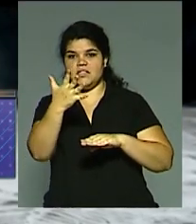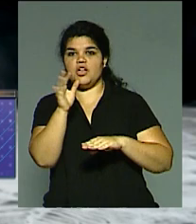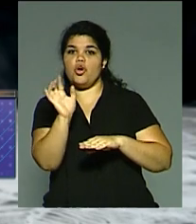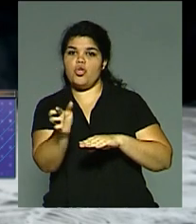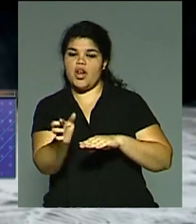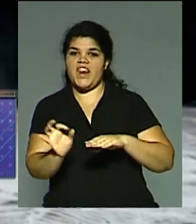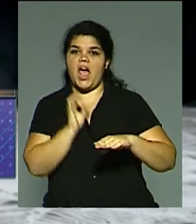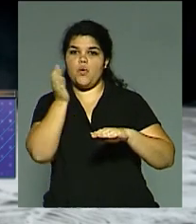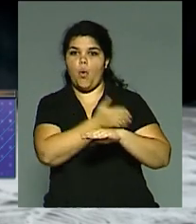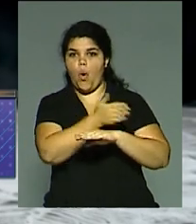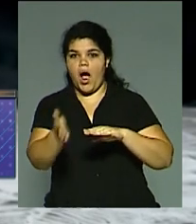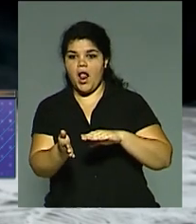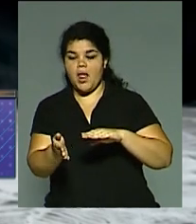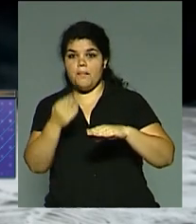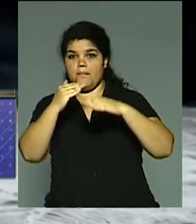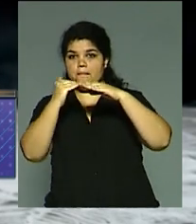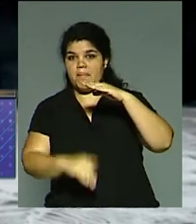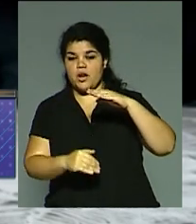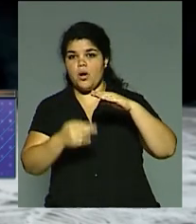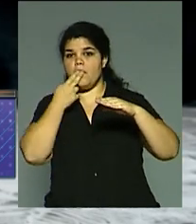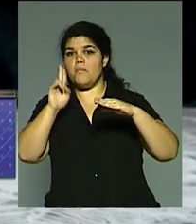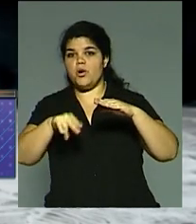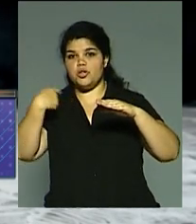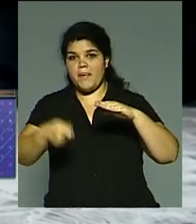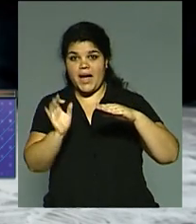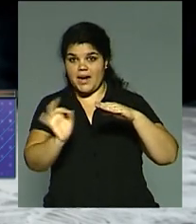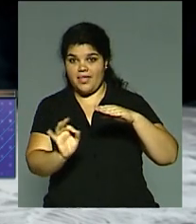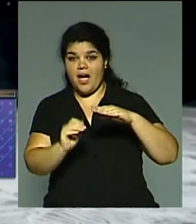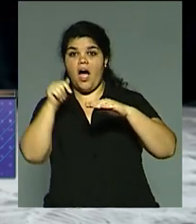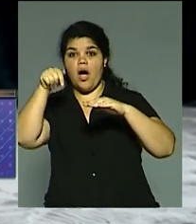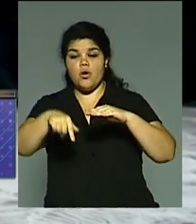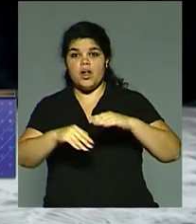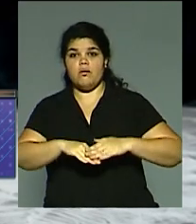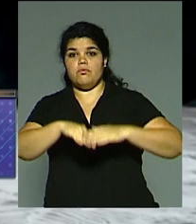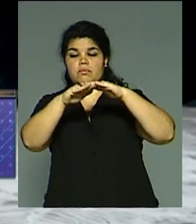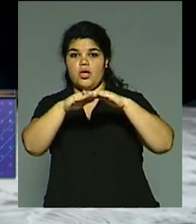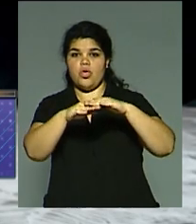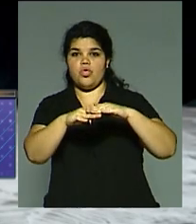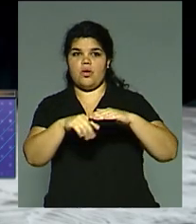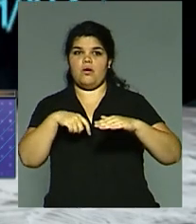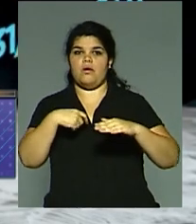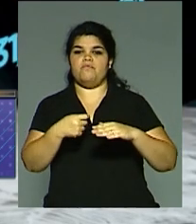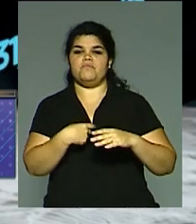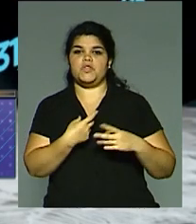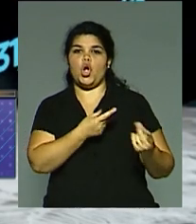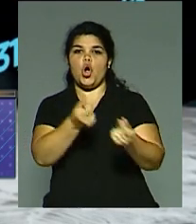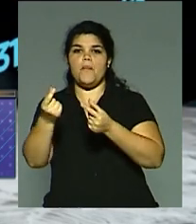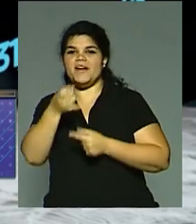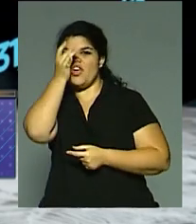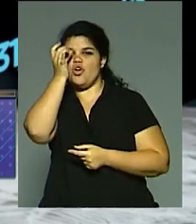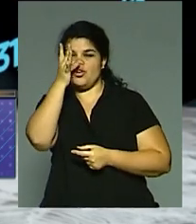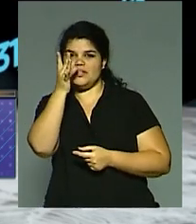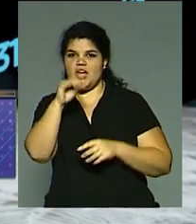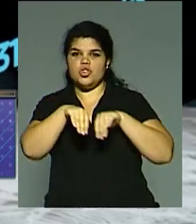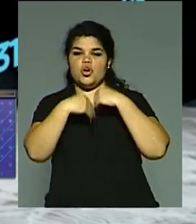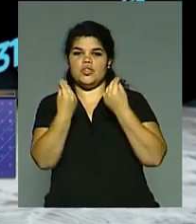digamos, podíamos comprar sin pagar ningún impuesto. Ahora son hasta 12 envíos o 12 recepciones nuestras de $50. Es